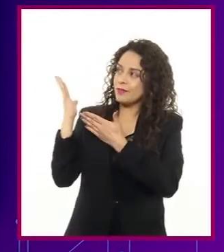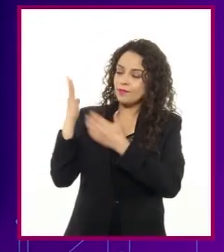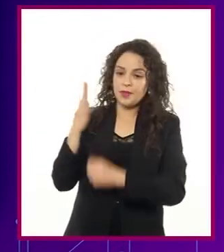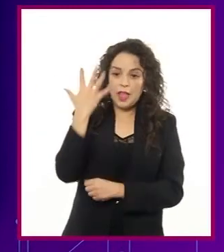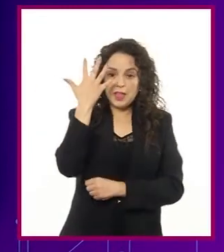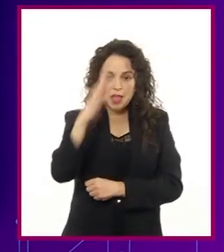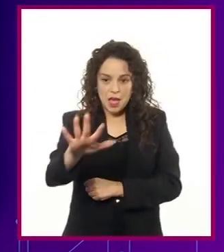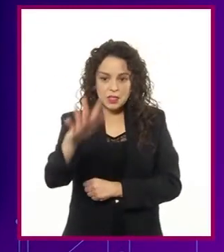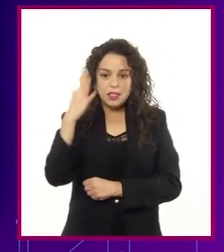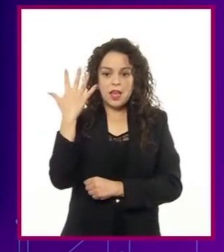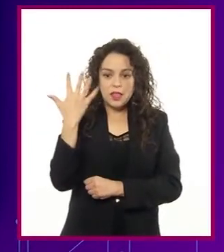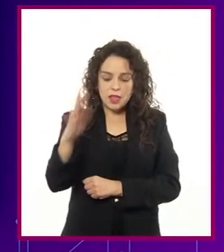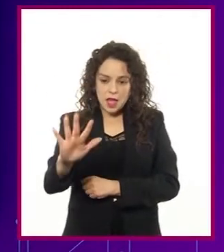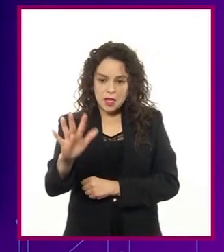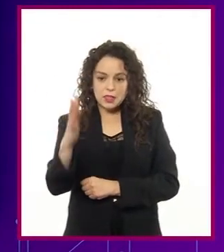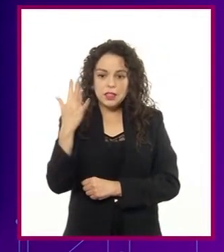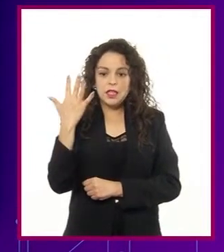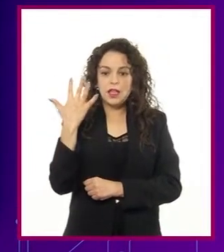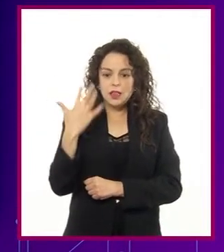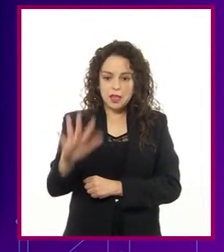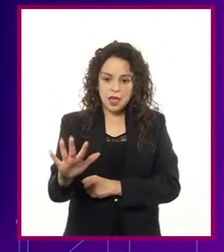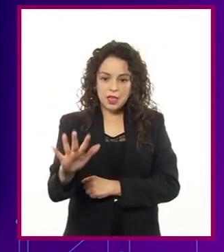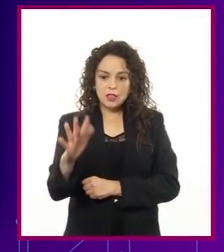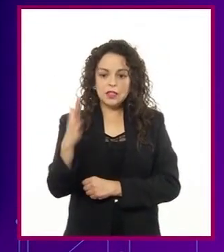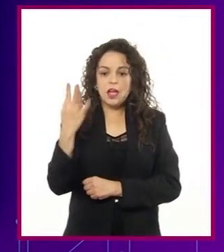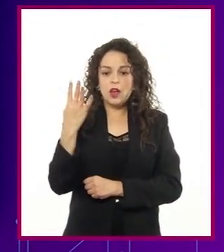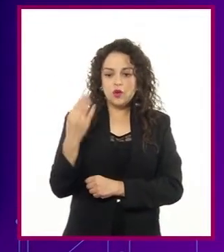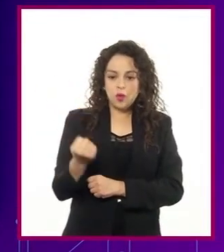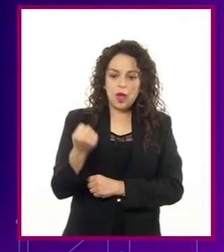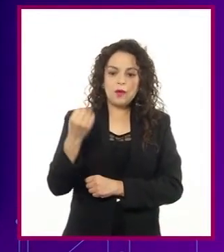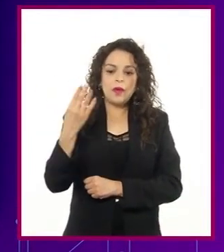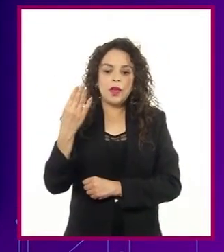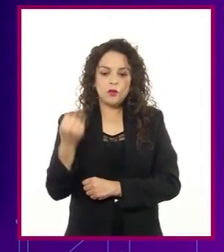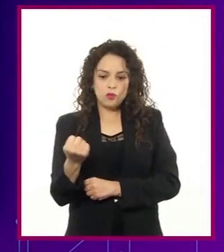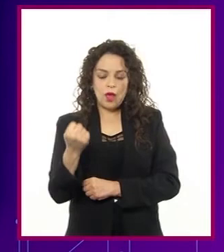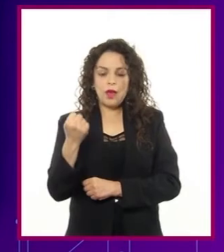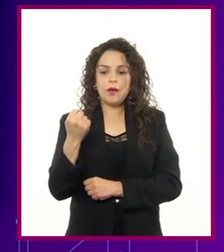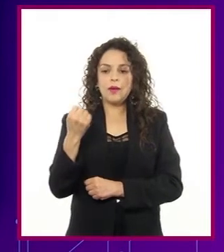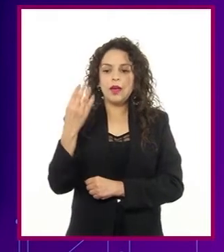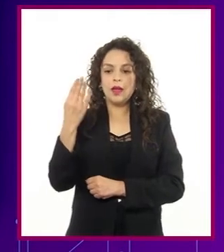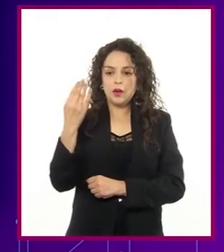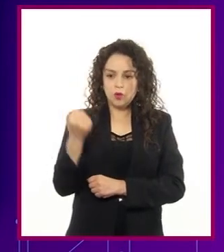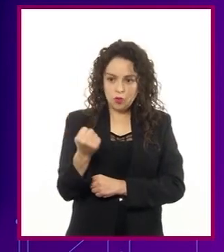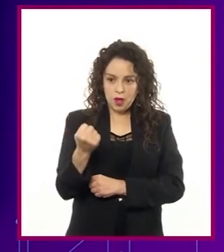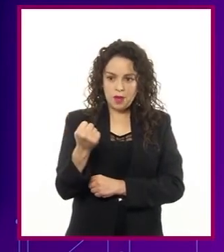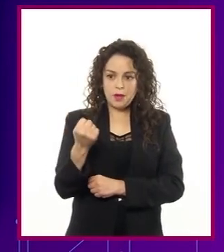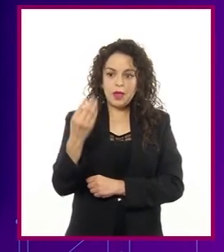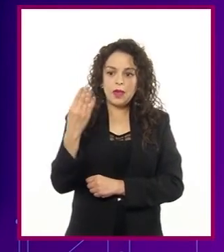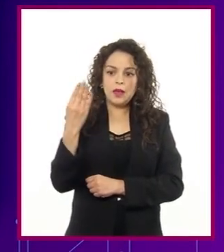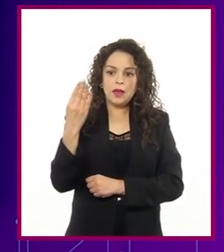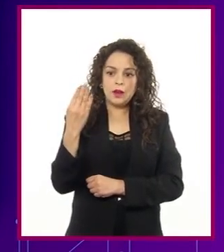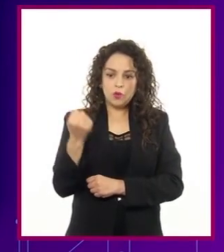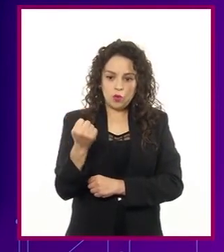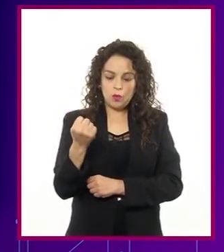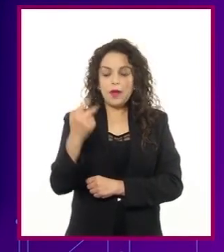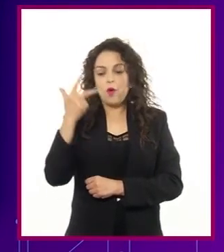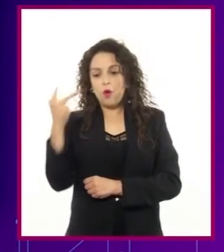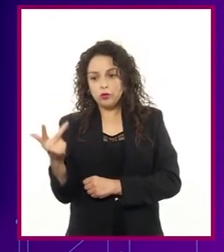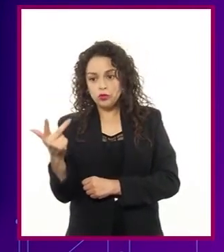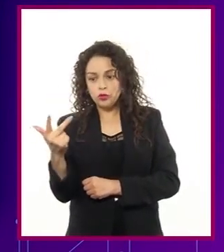10, 10, 10, 9, 9, 9, 9,